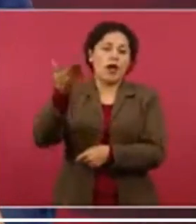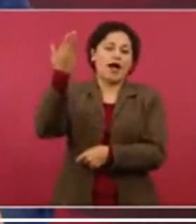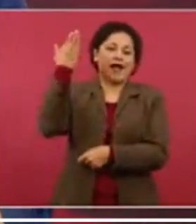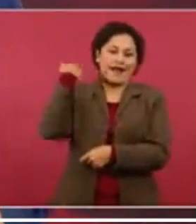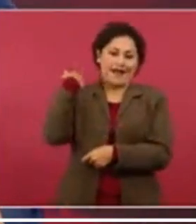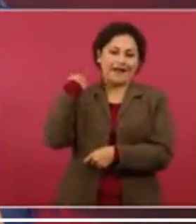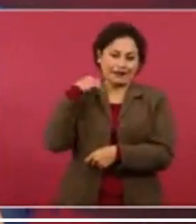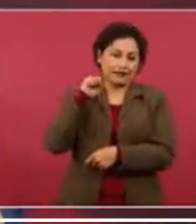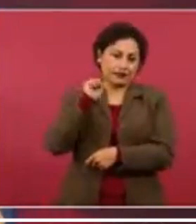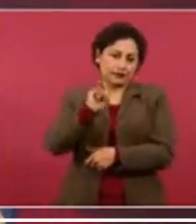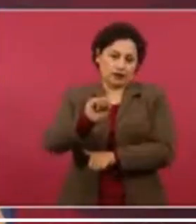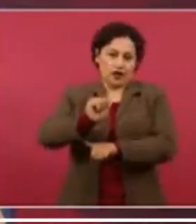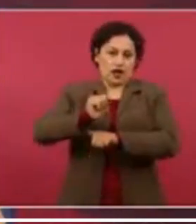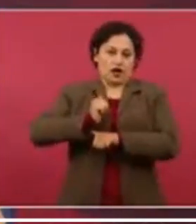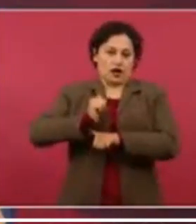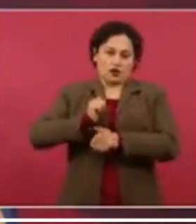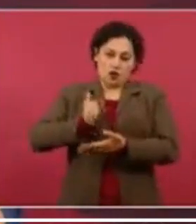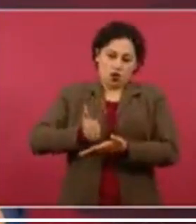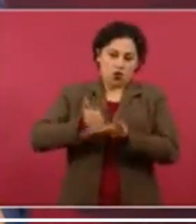El